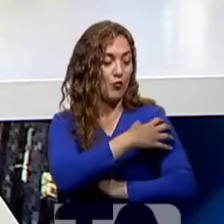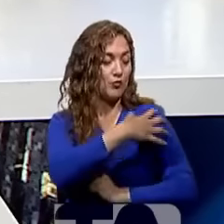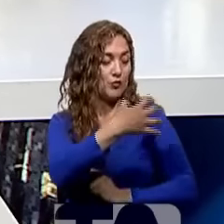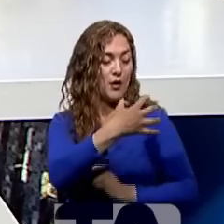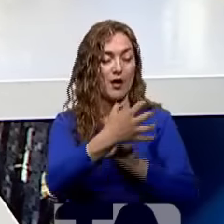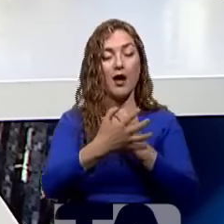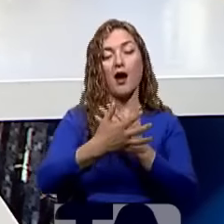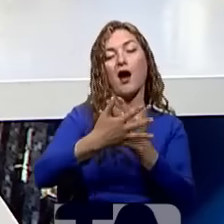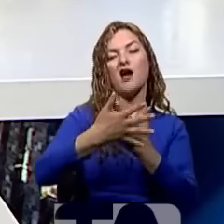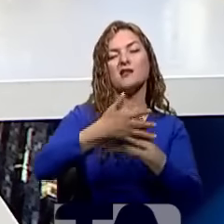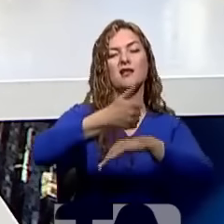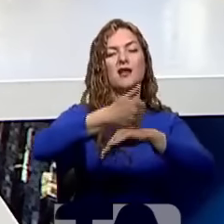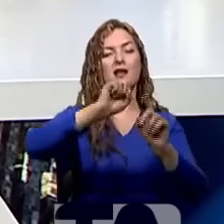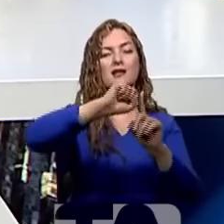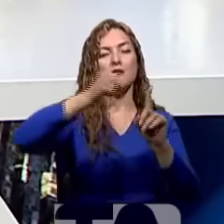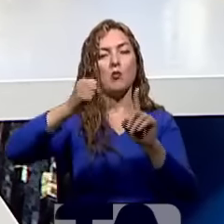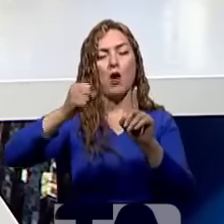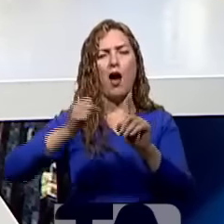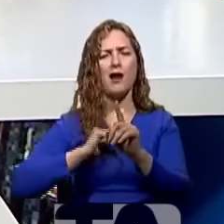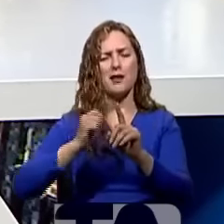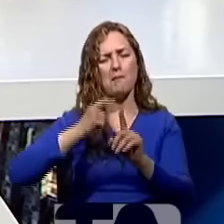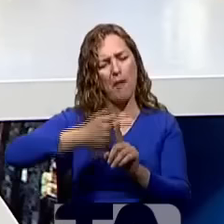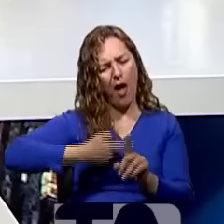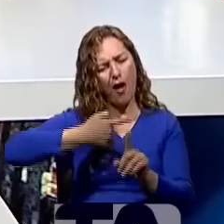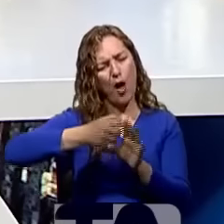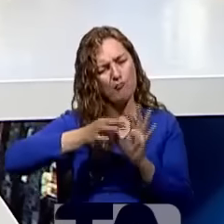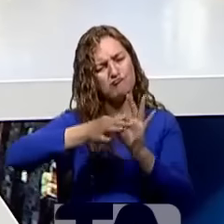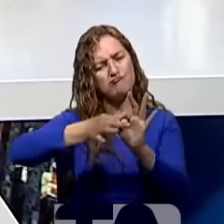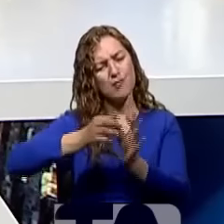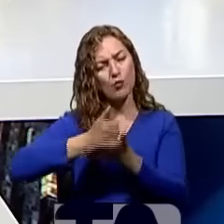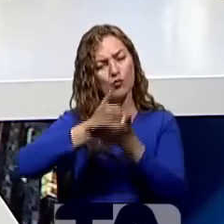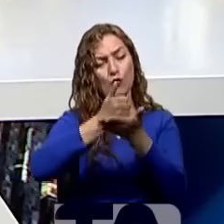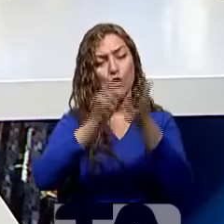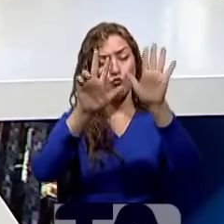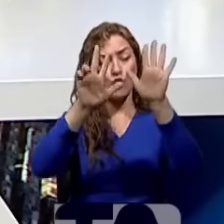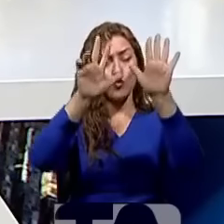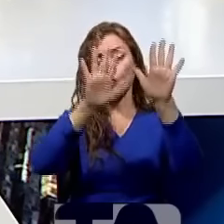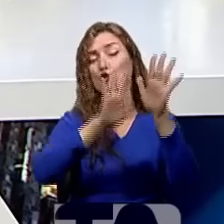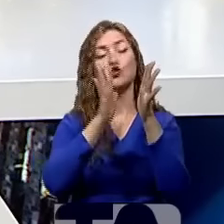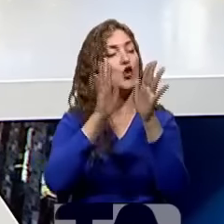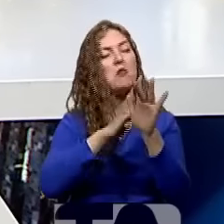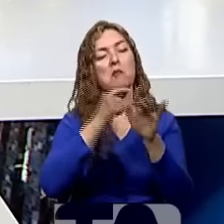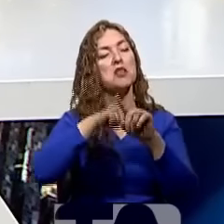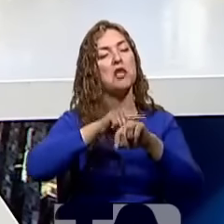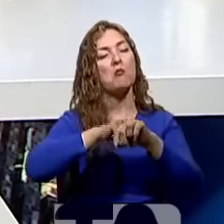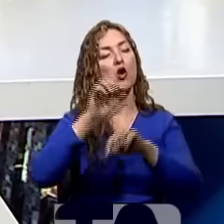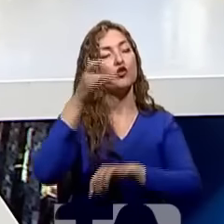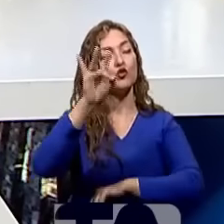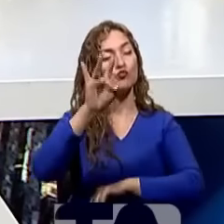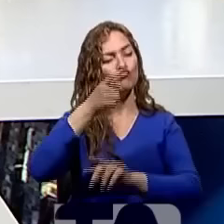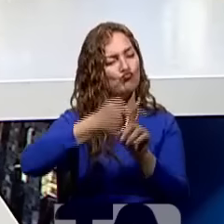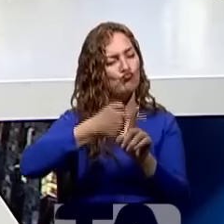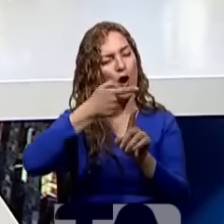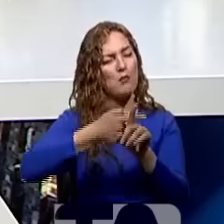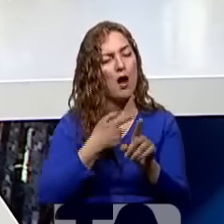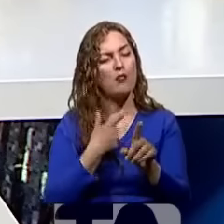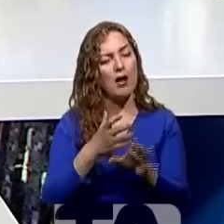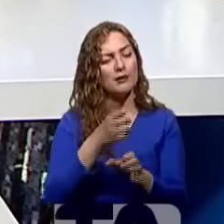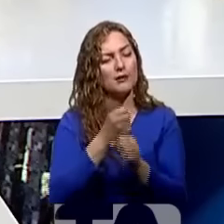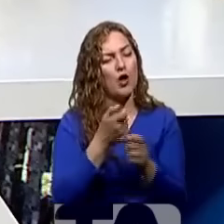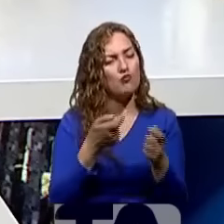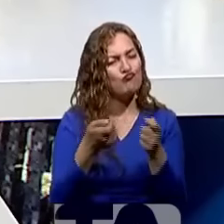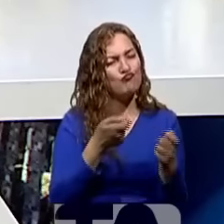tras 18 meses de cooperación. Y uno de los principales logros, según las autoridades, es que se recuperó el control de las